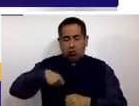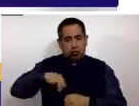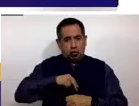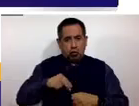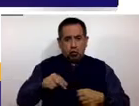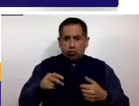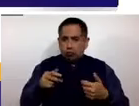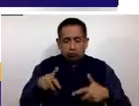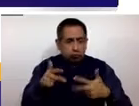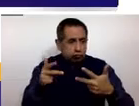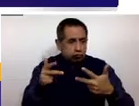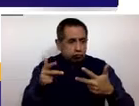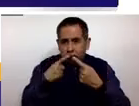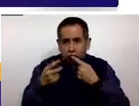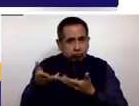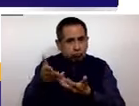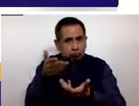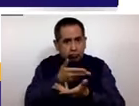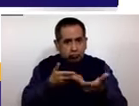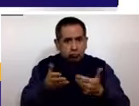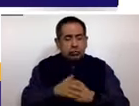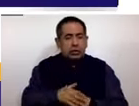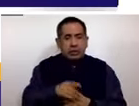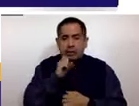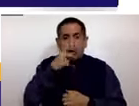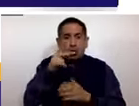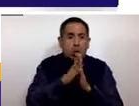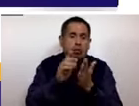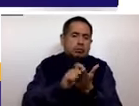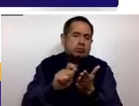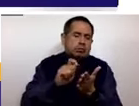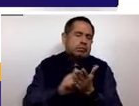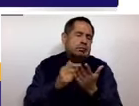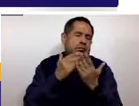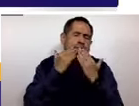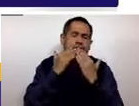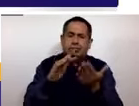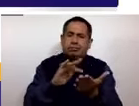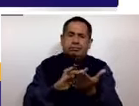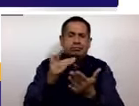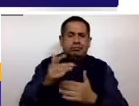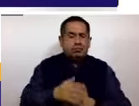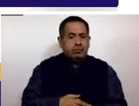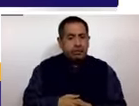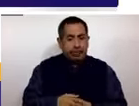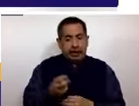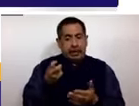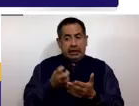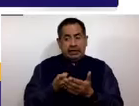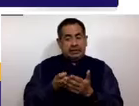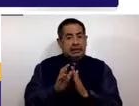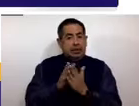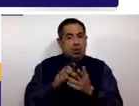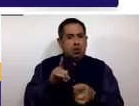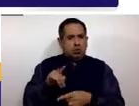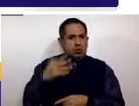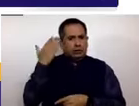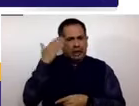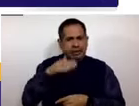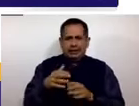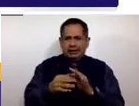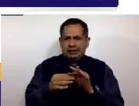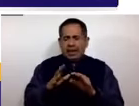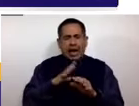nosotros, y también el haber escrito tu libro. Este libro, como tú sabes, hay